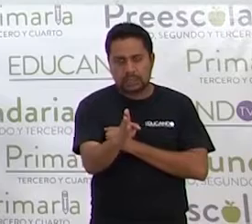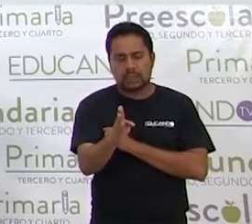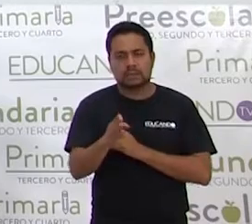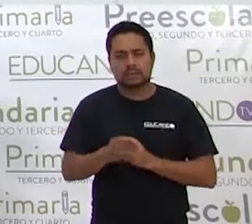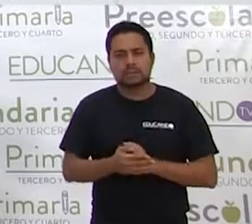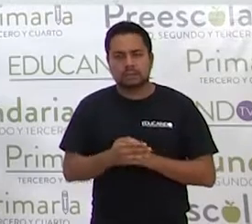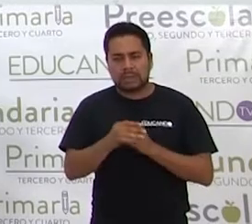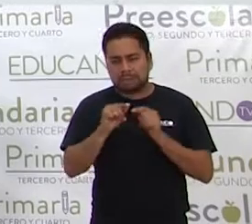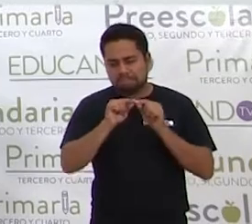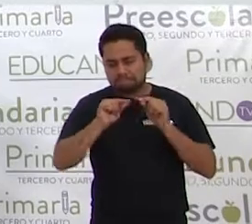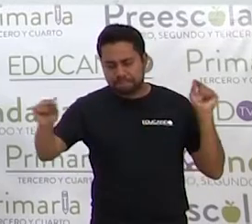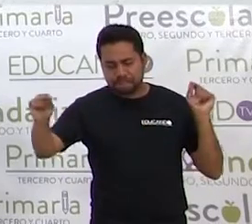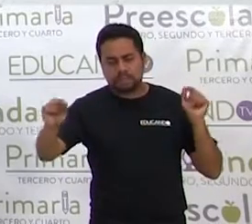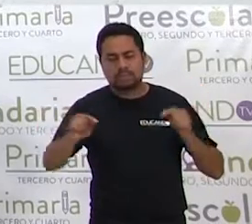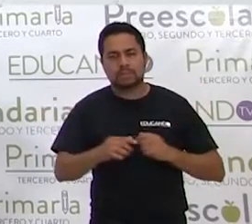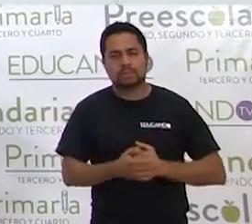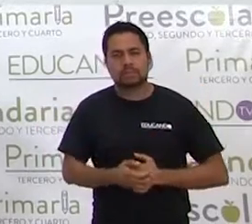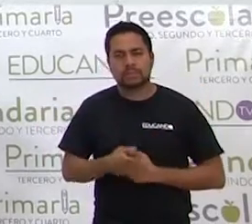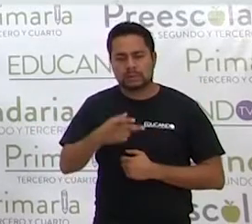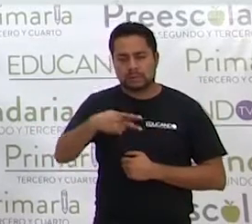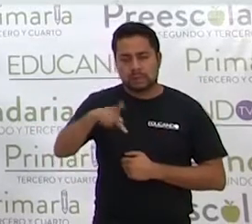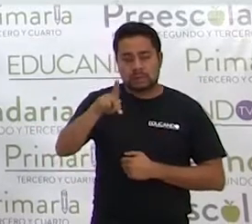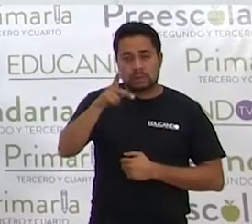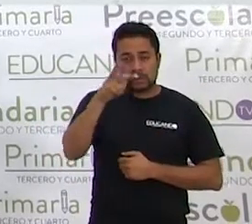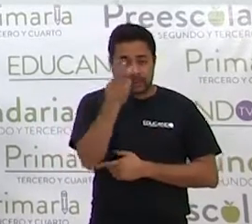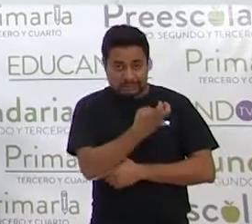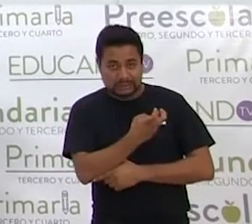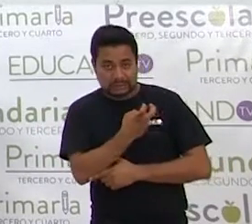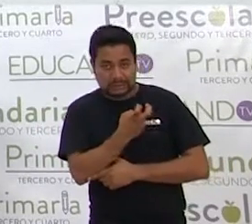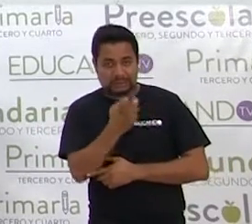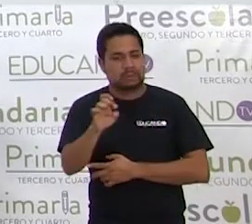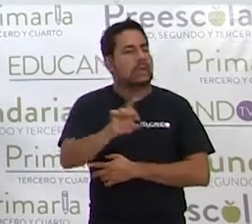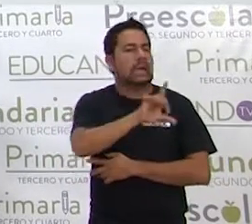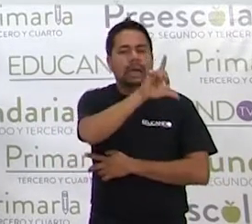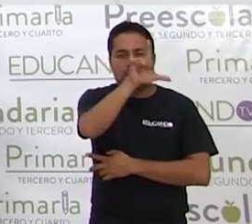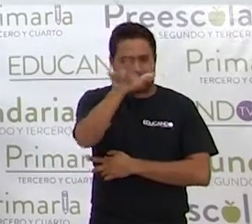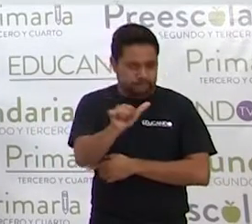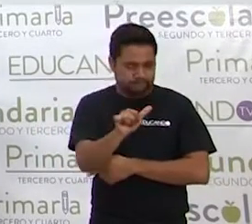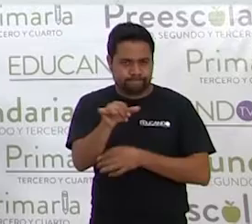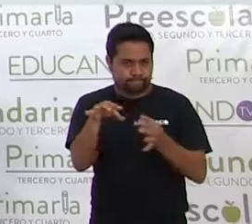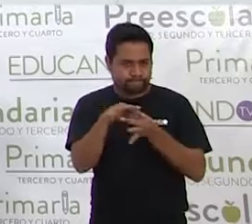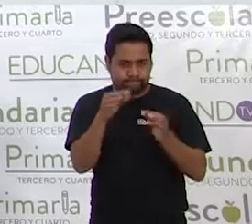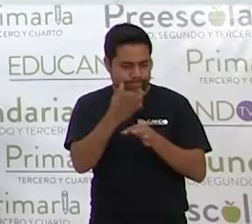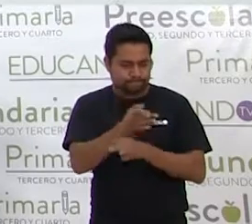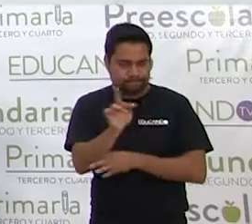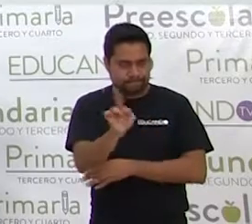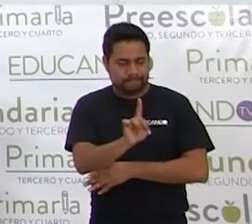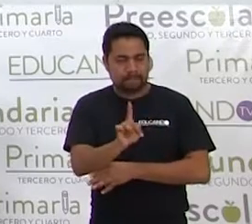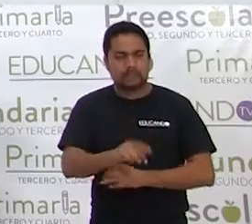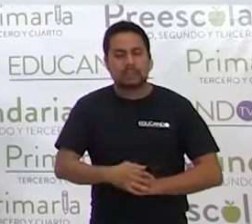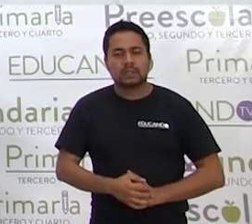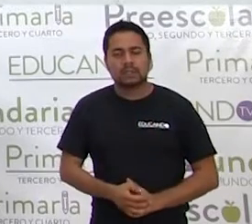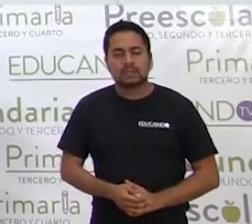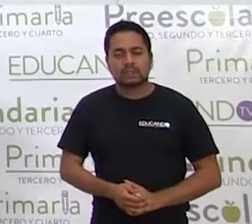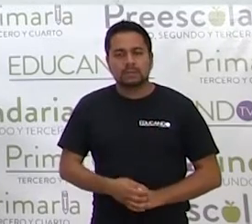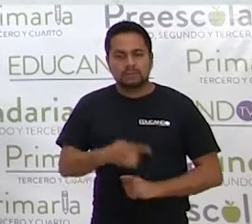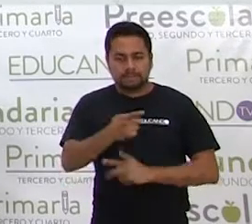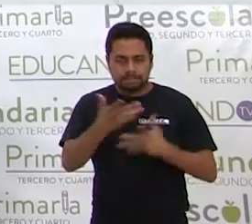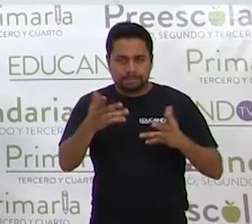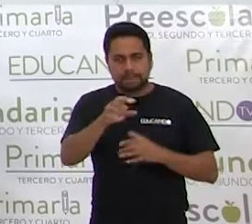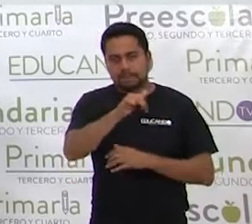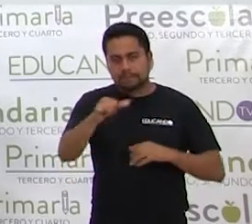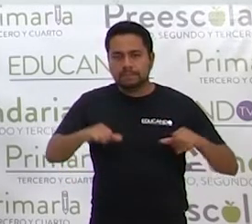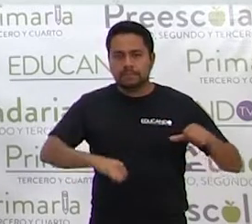recta pero eso lo vamos a hacer en otro momento bueno vamos a hacer otra ecuación